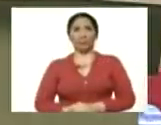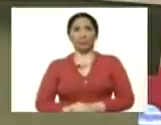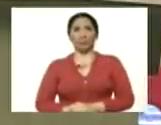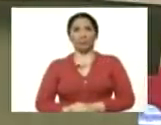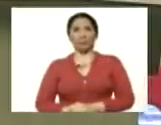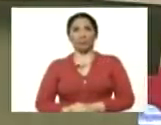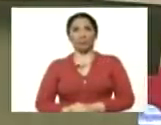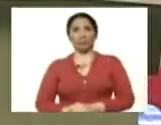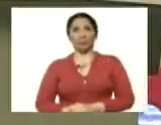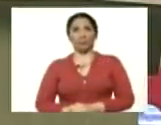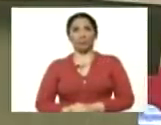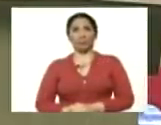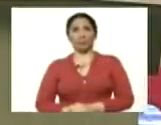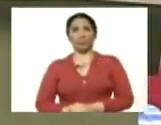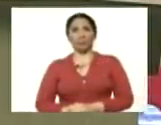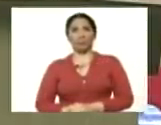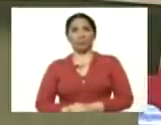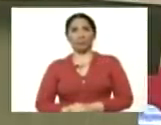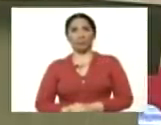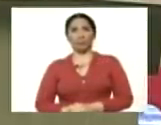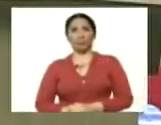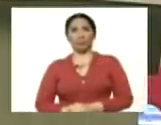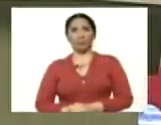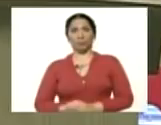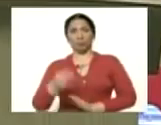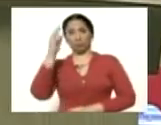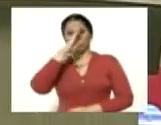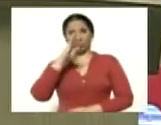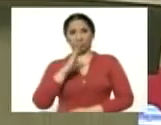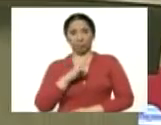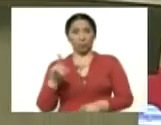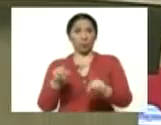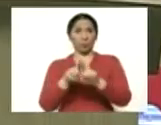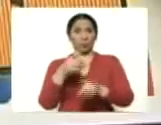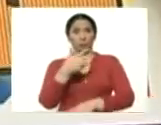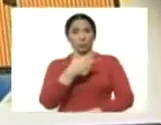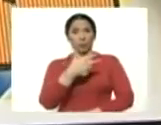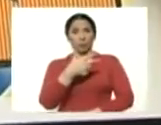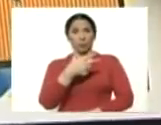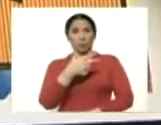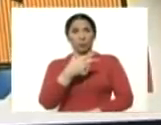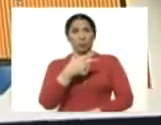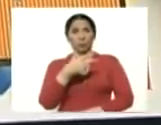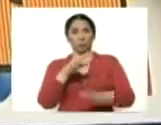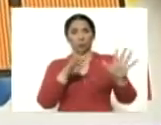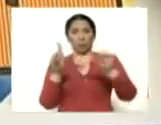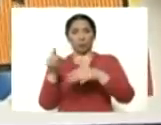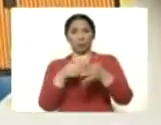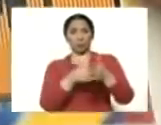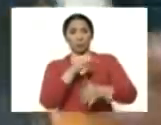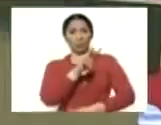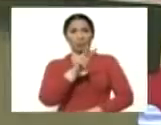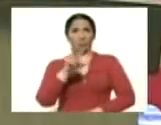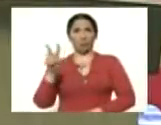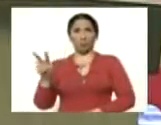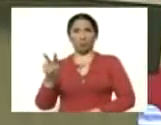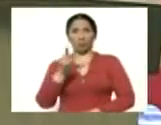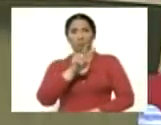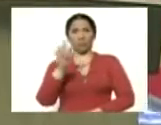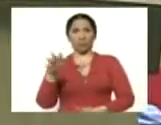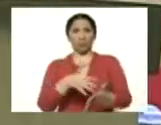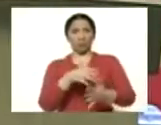98.933 fallecidos. En Brasil, igual, 391.222,